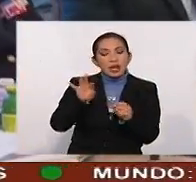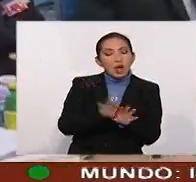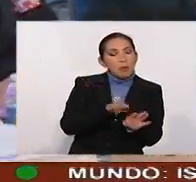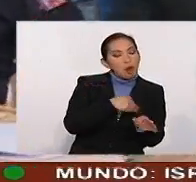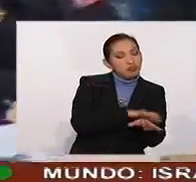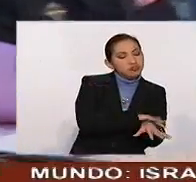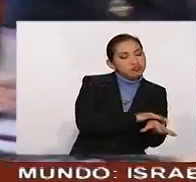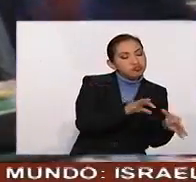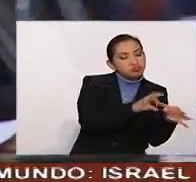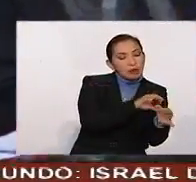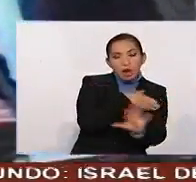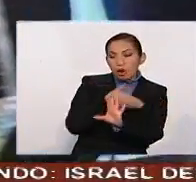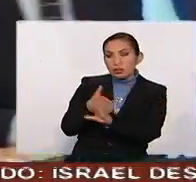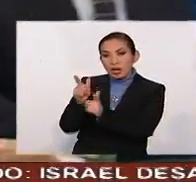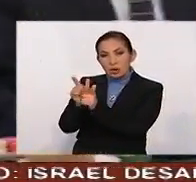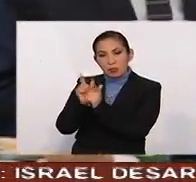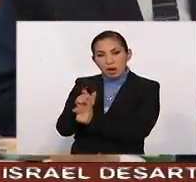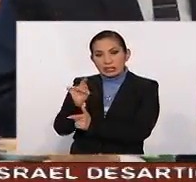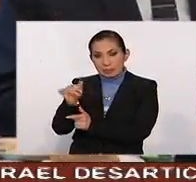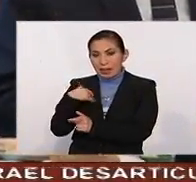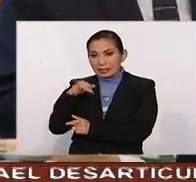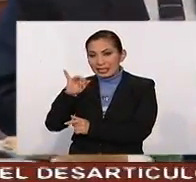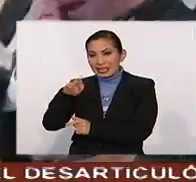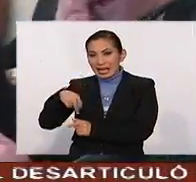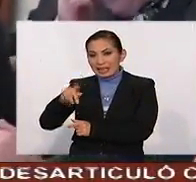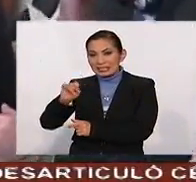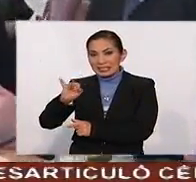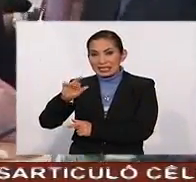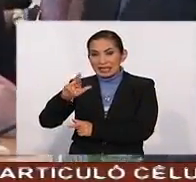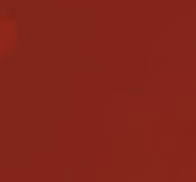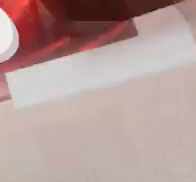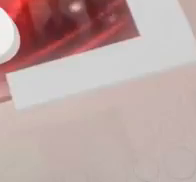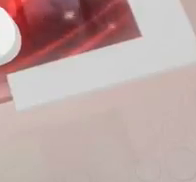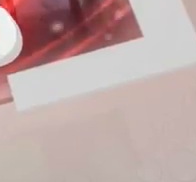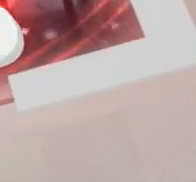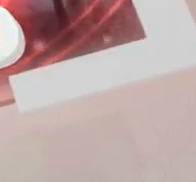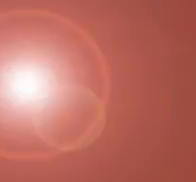estrategia de la coalición contra el Estado Islámico en Irak y Siria.